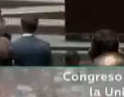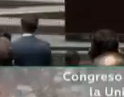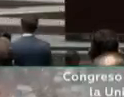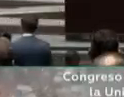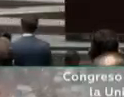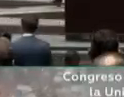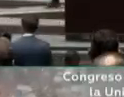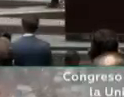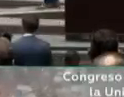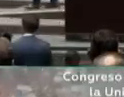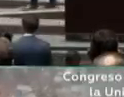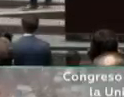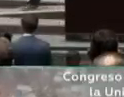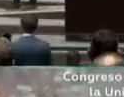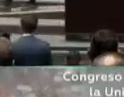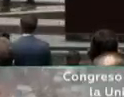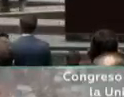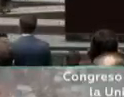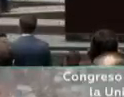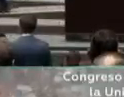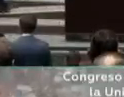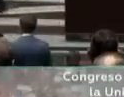del Partido Acción Nacional.